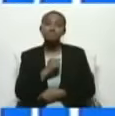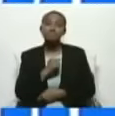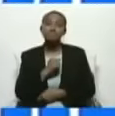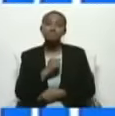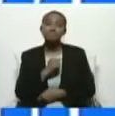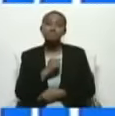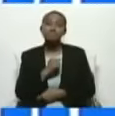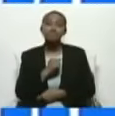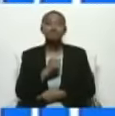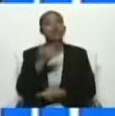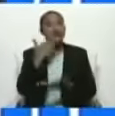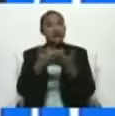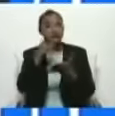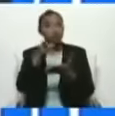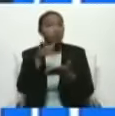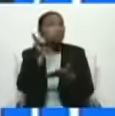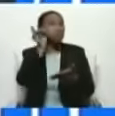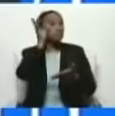a tu violencia